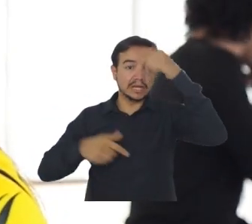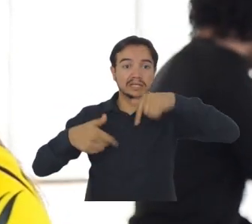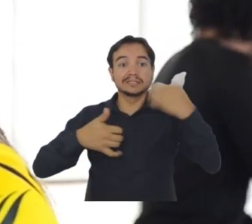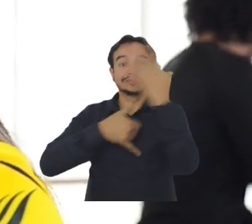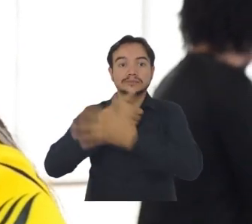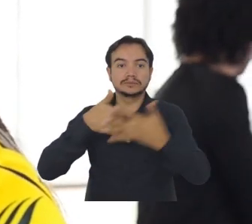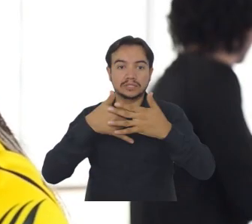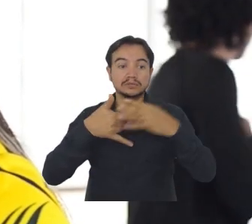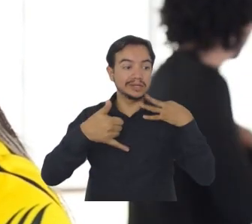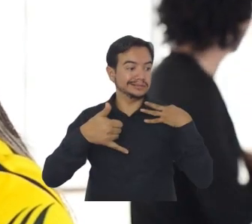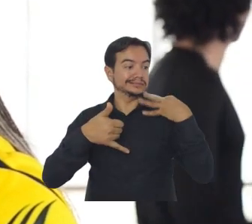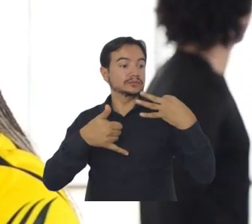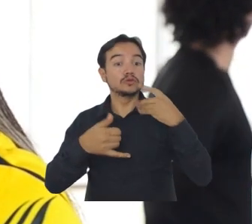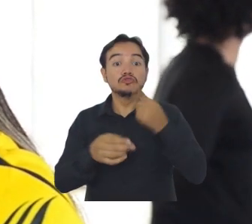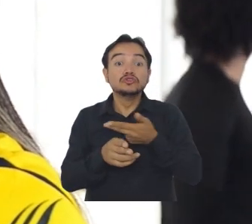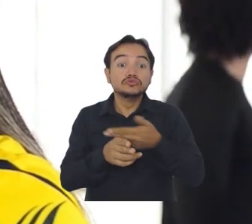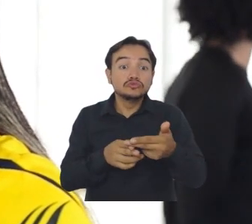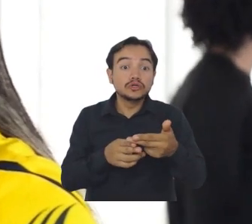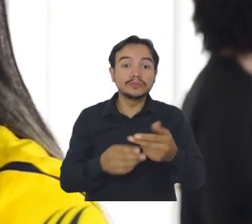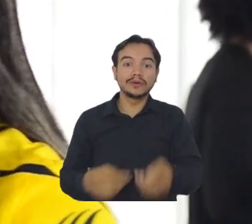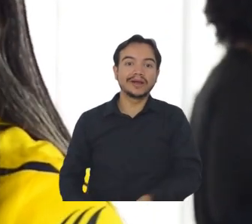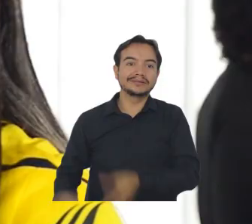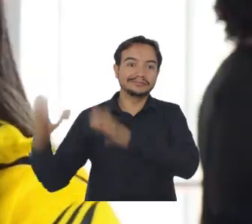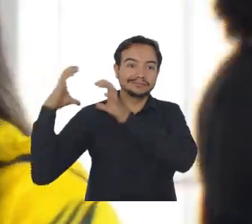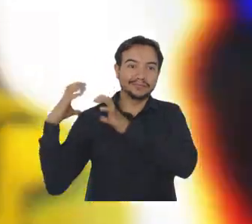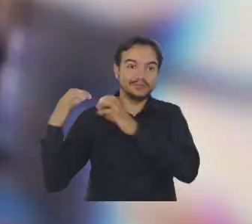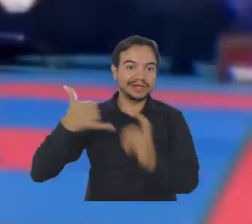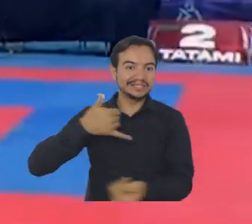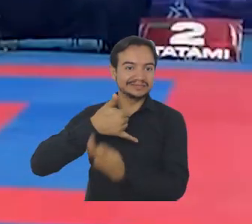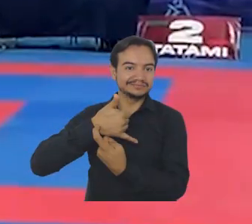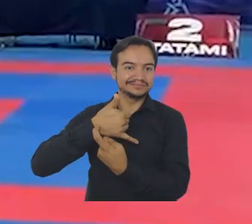esa clasificación ahora en Popayán.